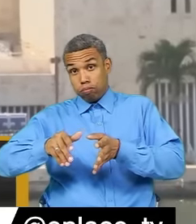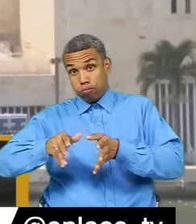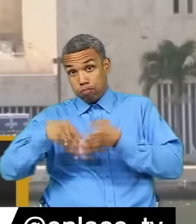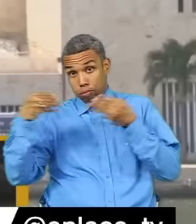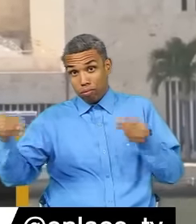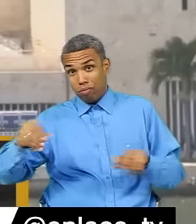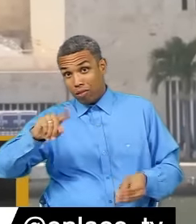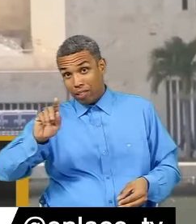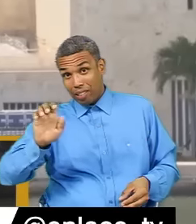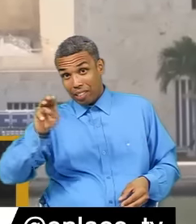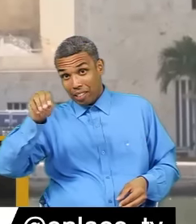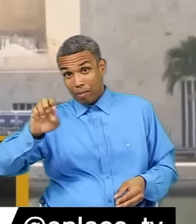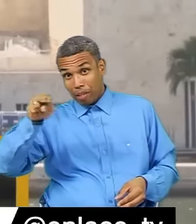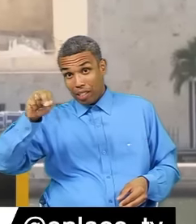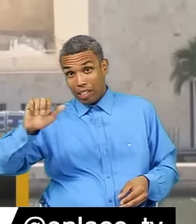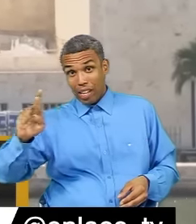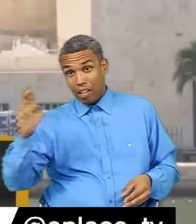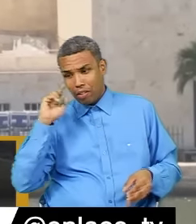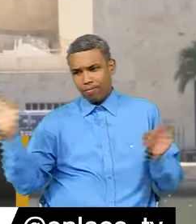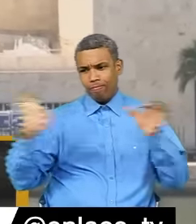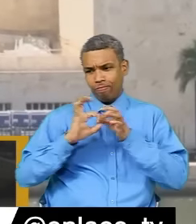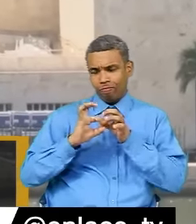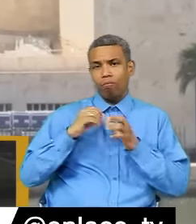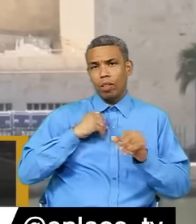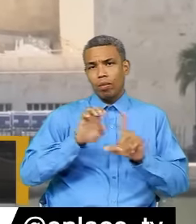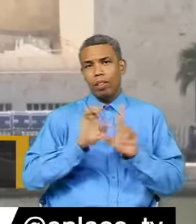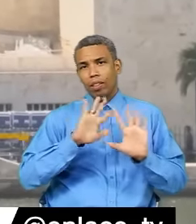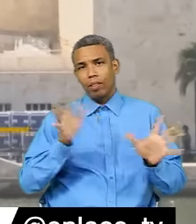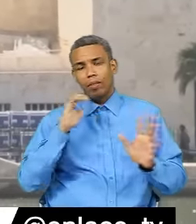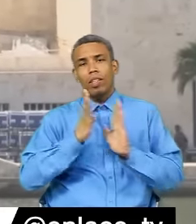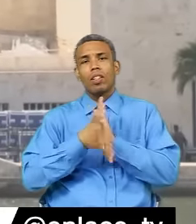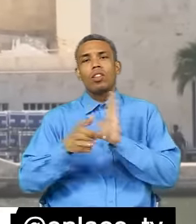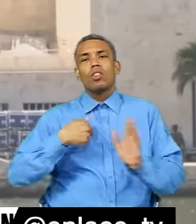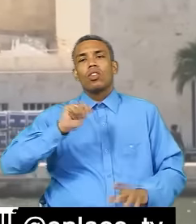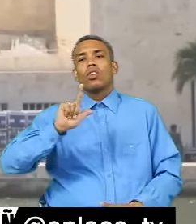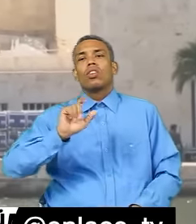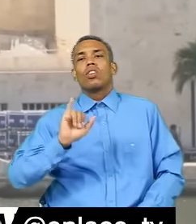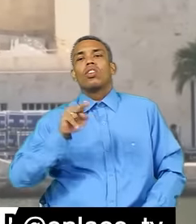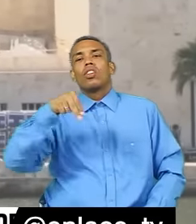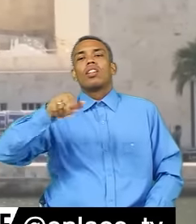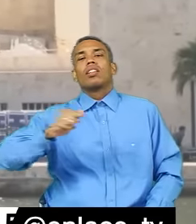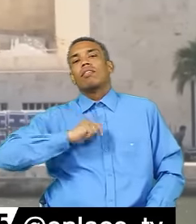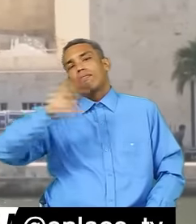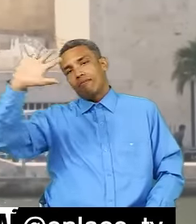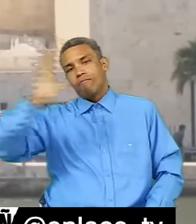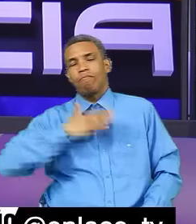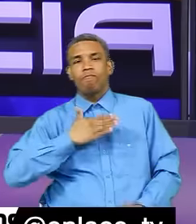Enlace Noticias. Con la cámara de Adriano Contreras me despido, soy Lina Brujés para Enlace Noticias.